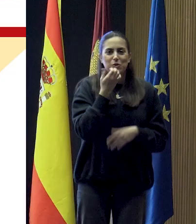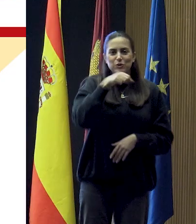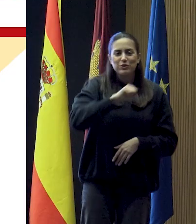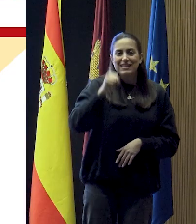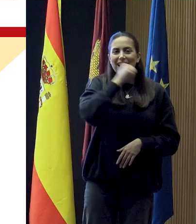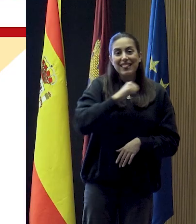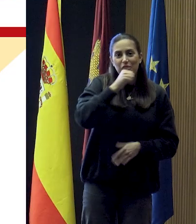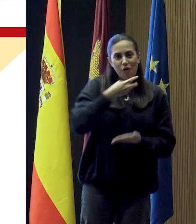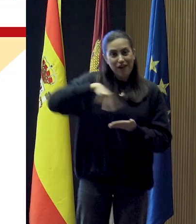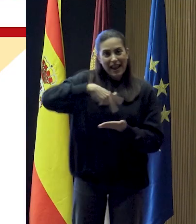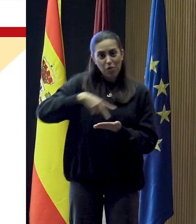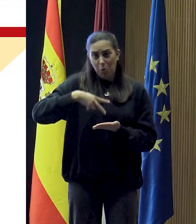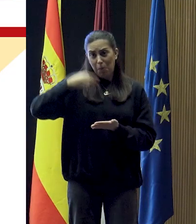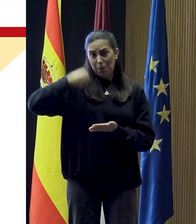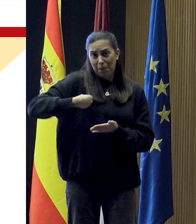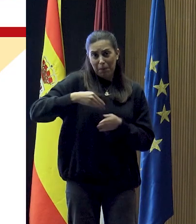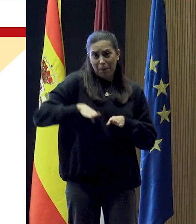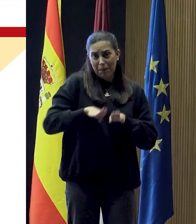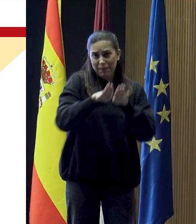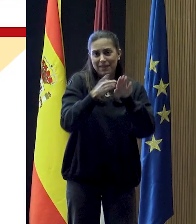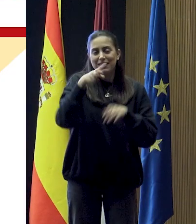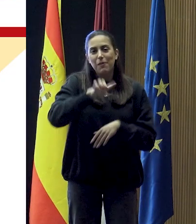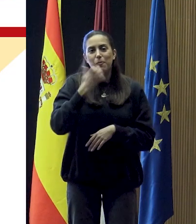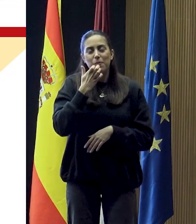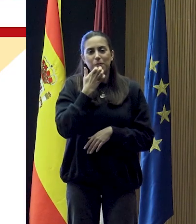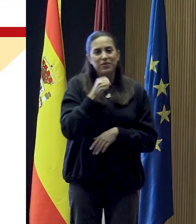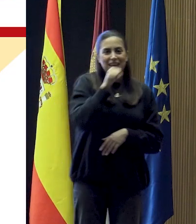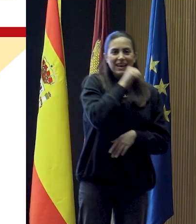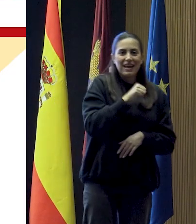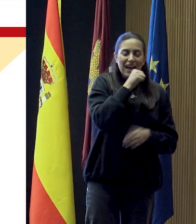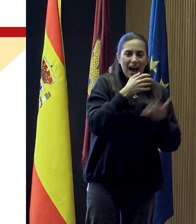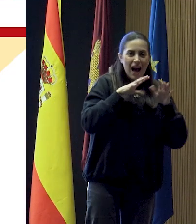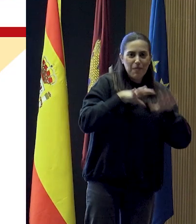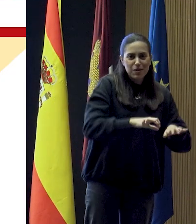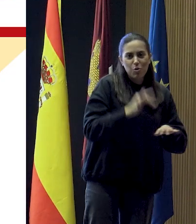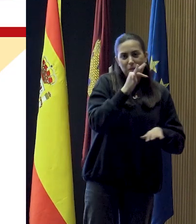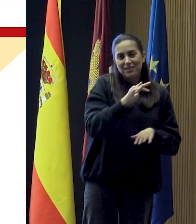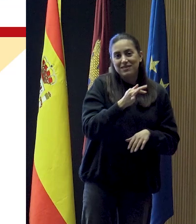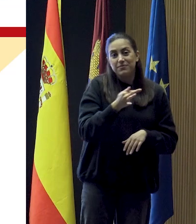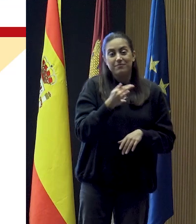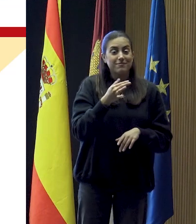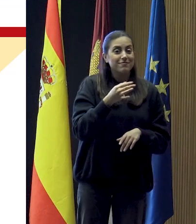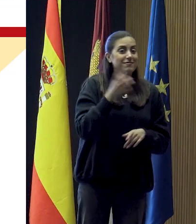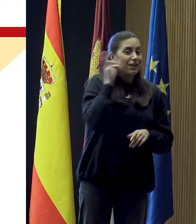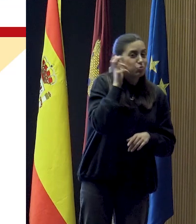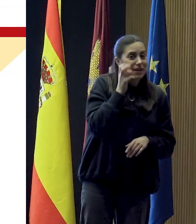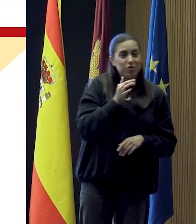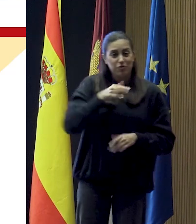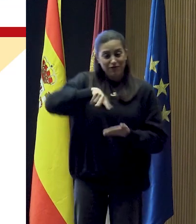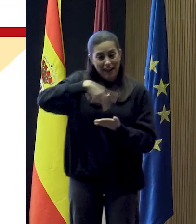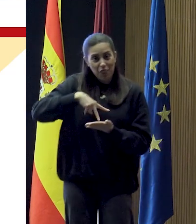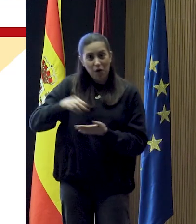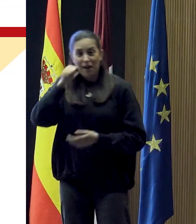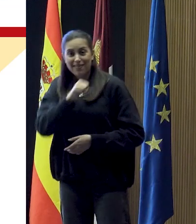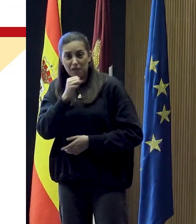mismo tiempo y, además, aprendiéndonos la cancioncilla al mismo tiempo que cantamos y bailamos. Con lo cual, podemos hacer varias tareas a la